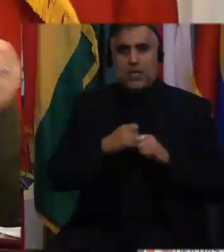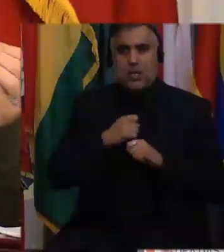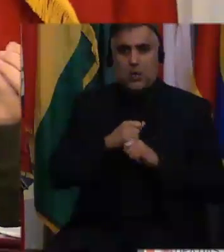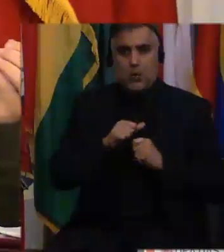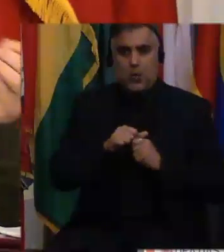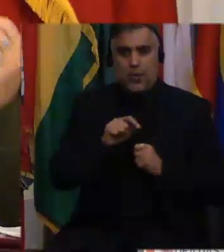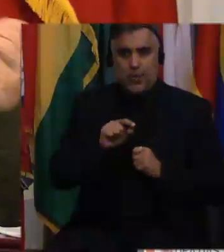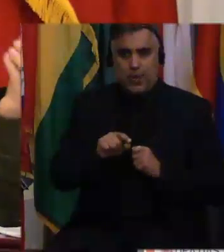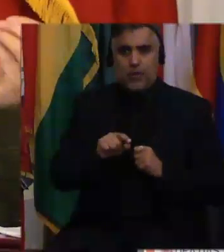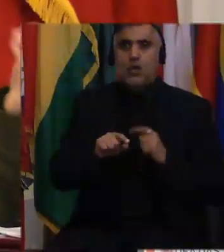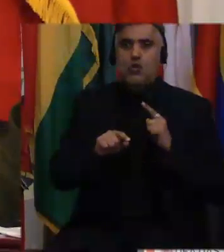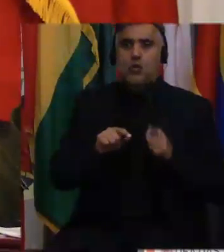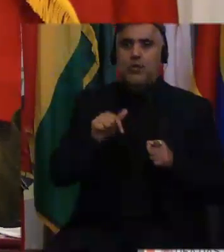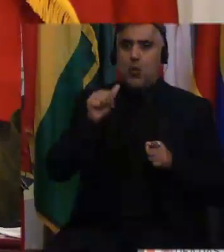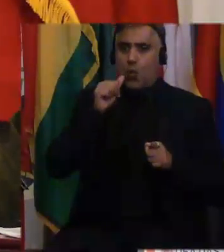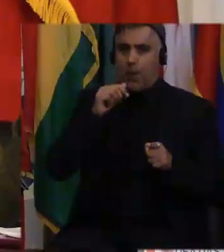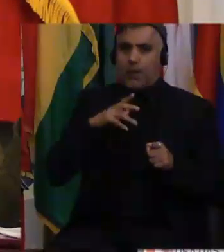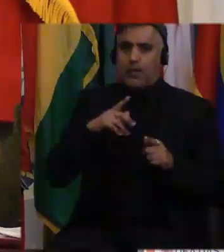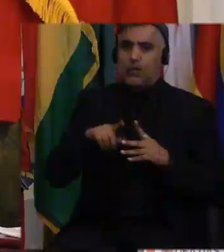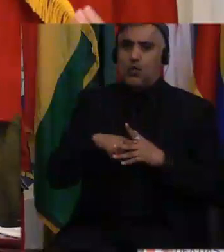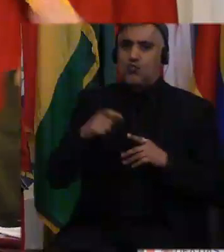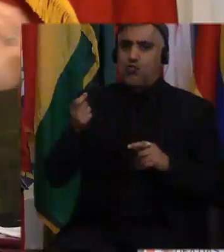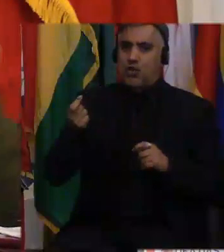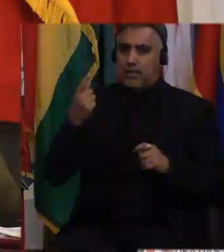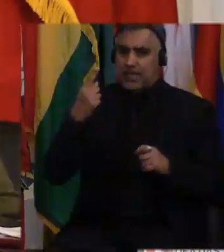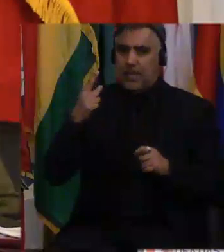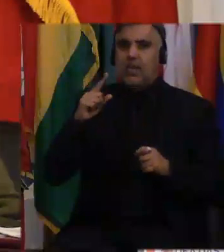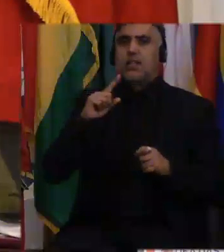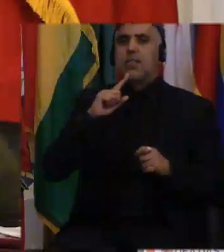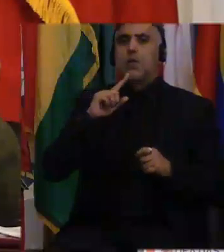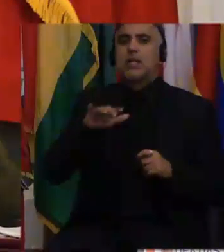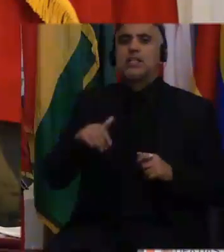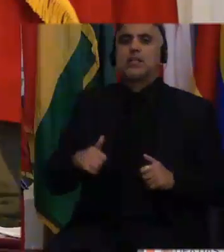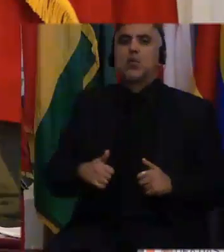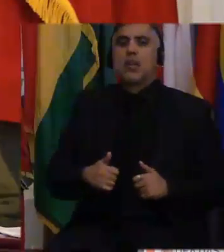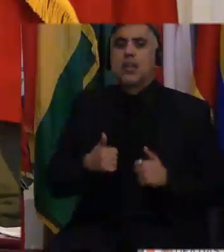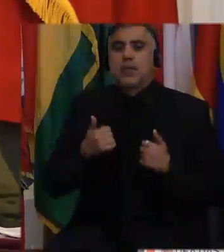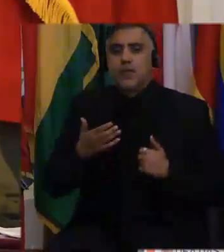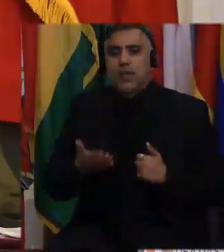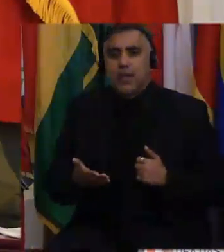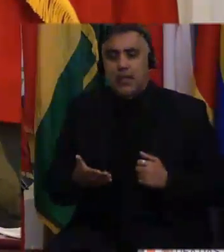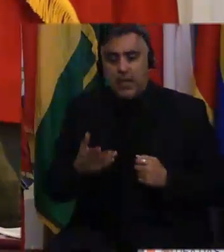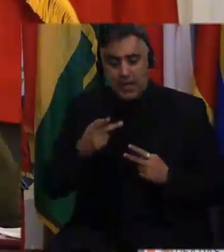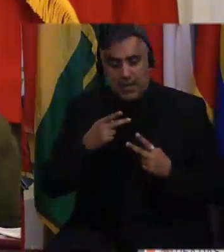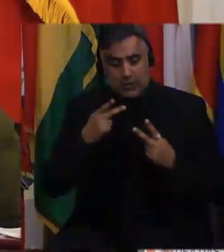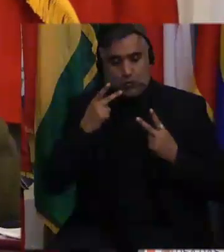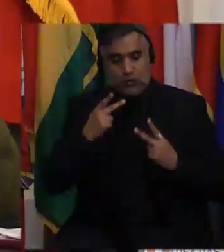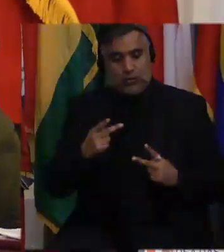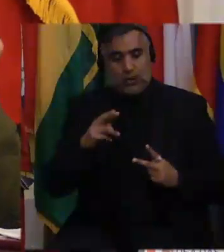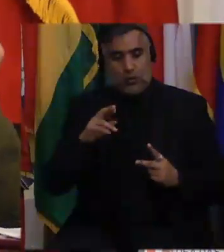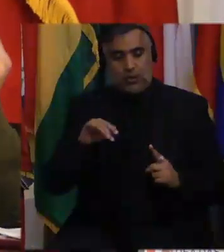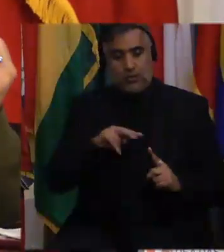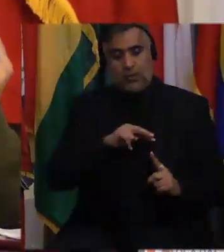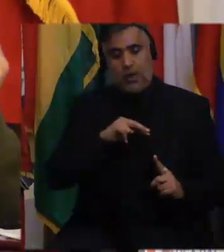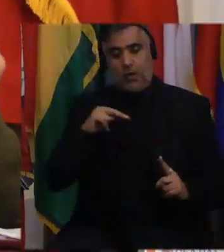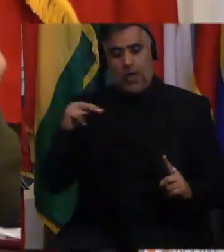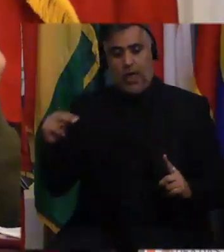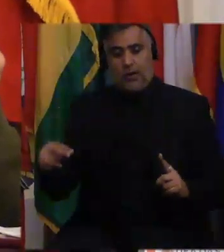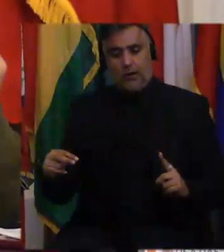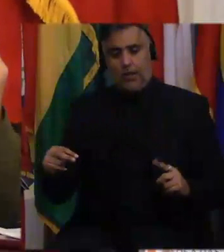empezaran a comprender la realidad que estaban viviendo y a leer su realidad desde otro lado. O sea, yo creo que es un